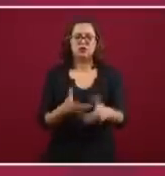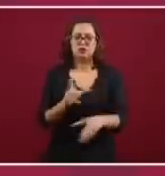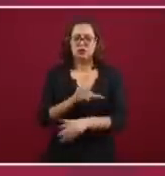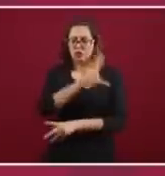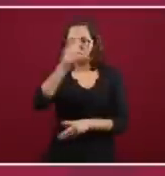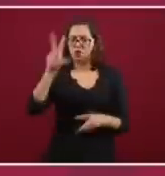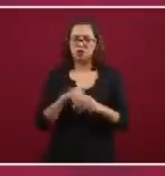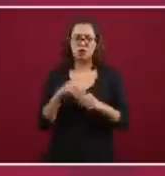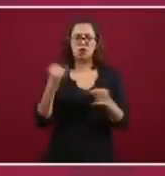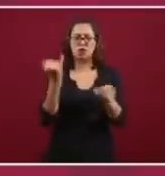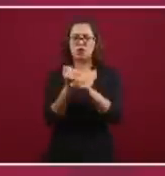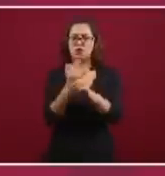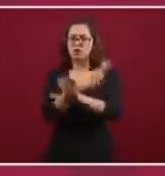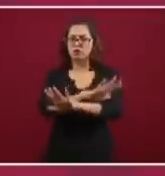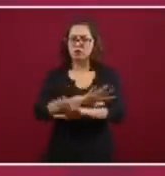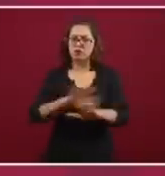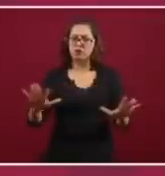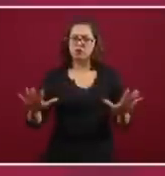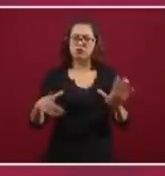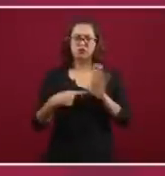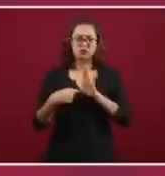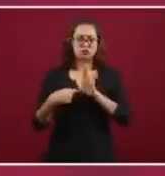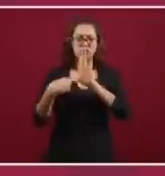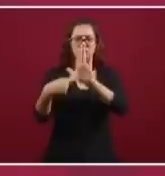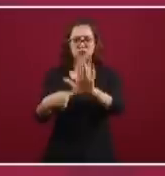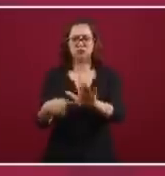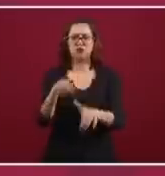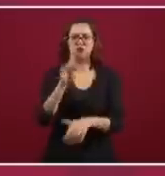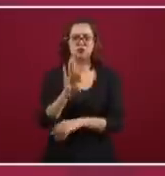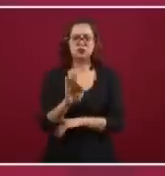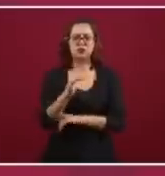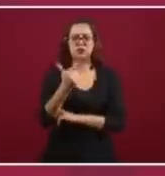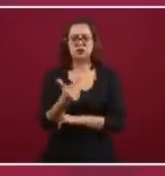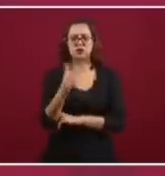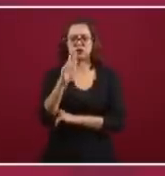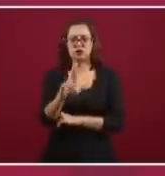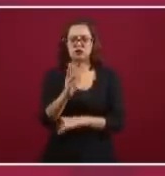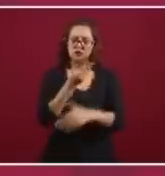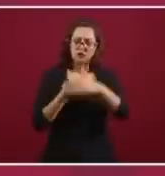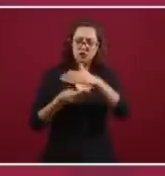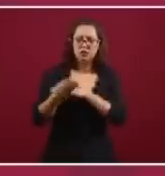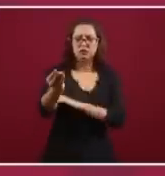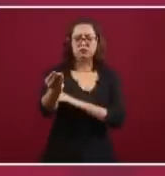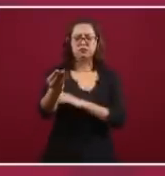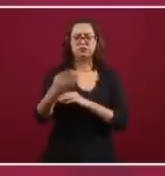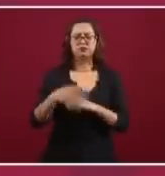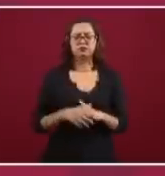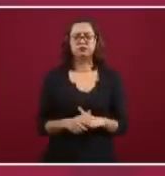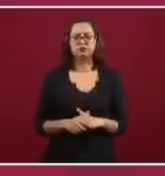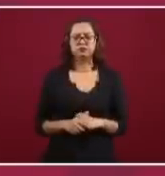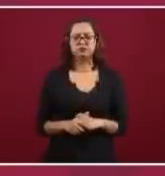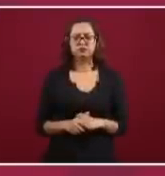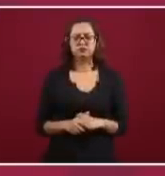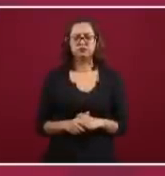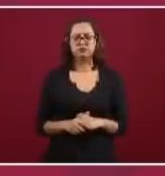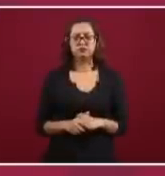todo un informe a la fiscalía y